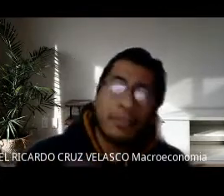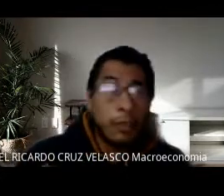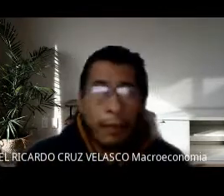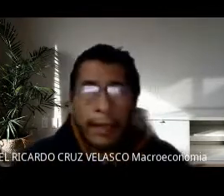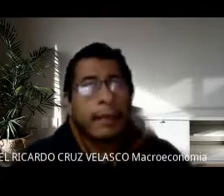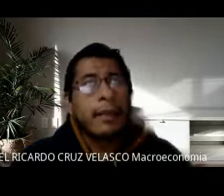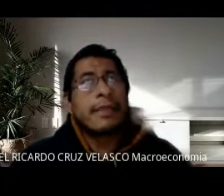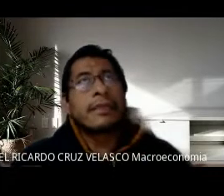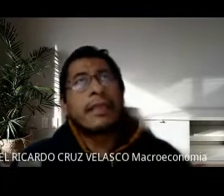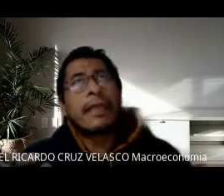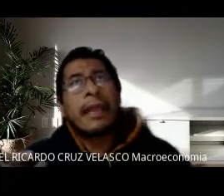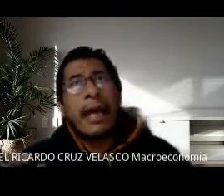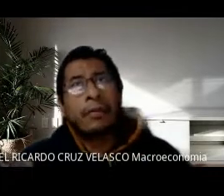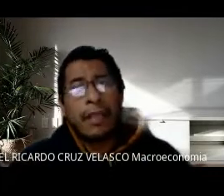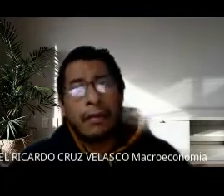o Sinovac,